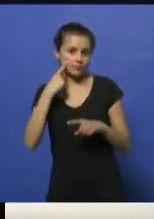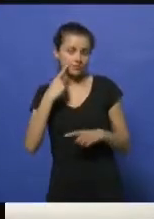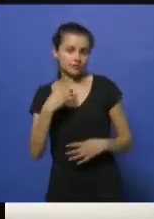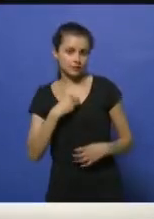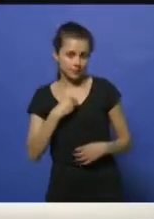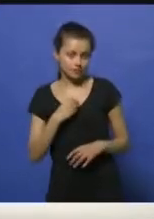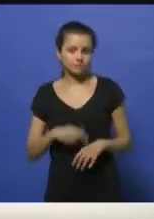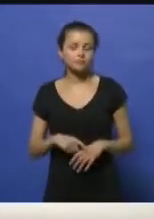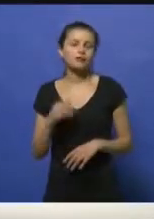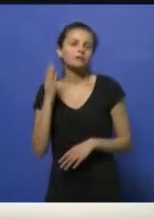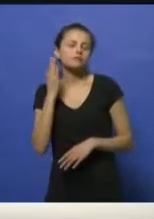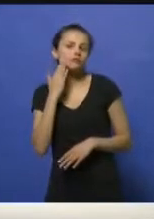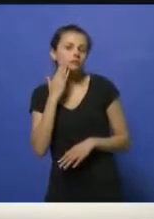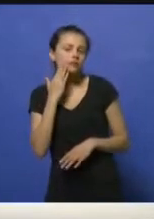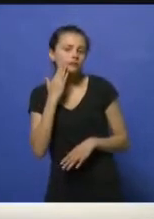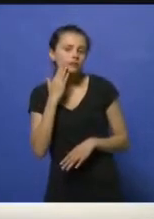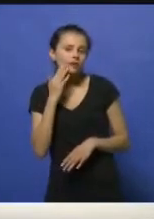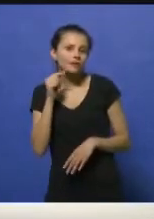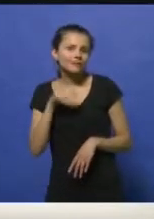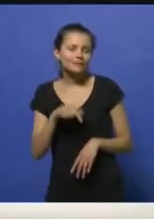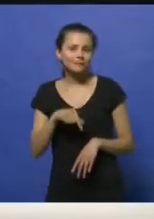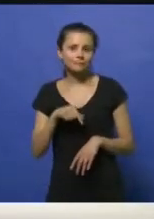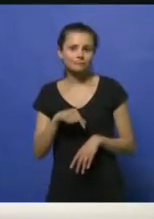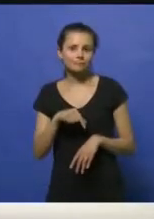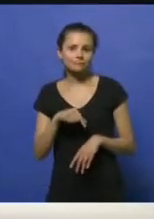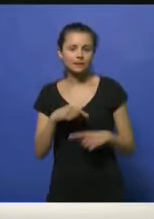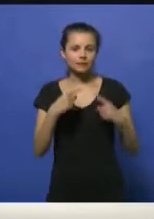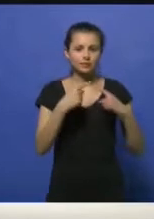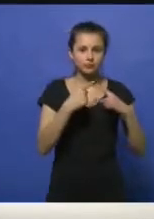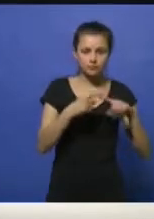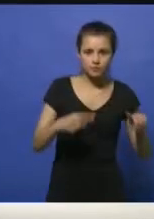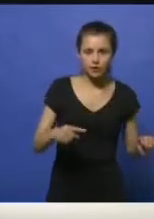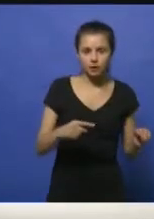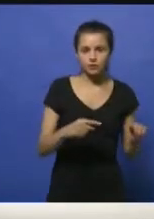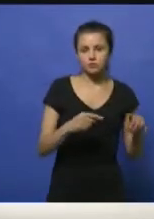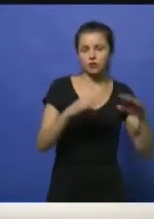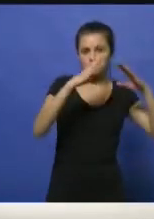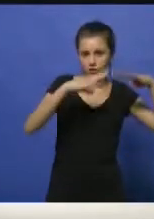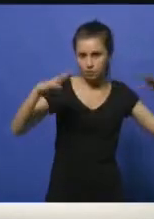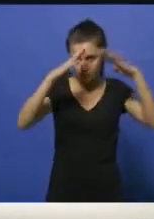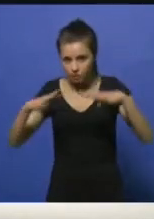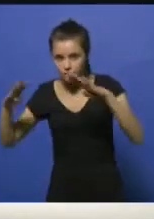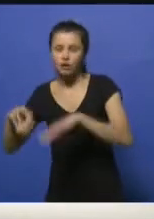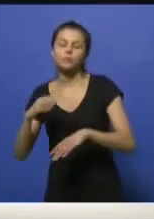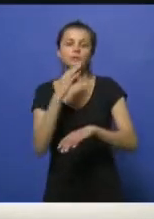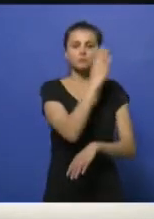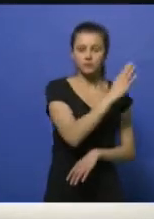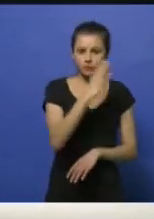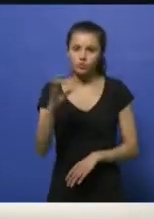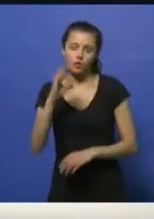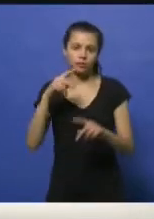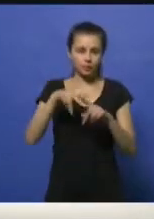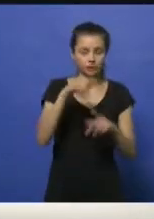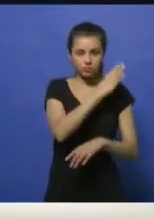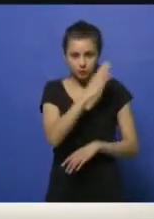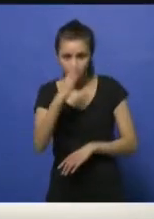más allá de lo que fue en este caso las distintas presentaciones en las carpas, también en Medioteca y Tecnoteca, lo